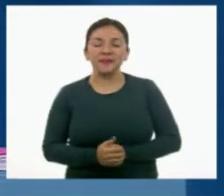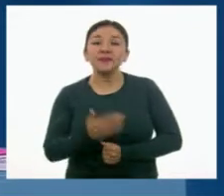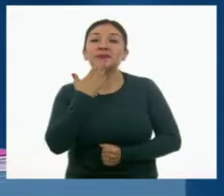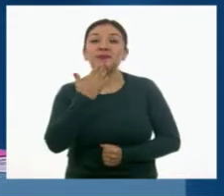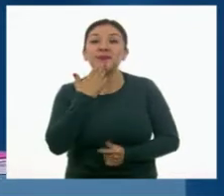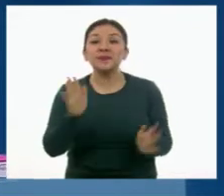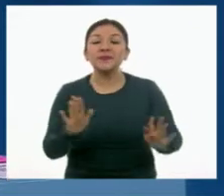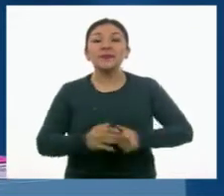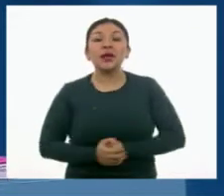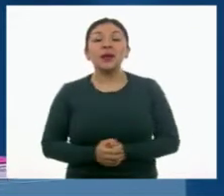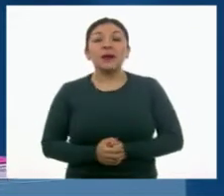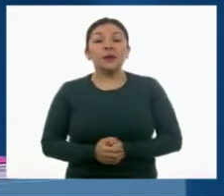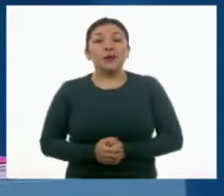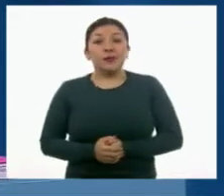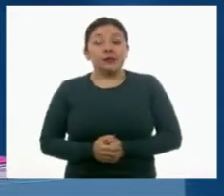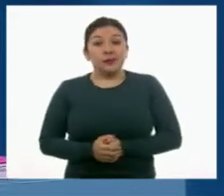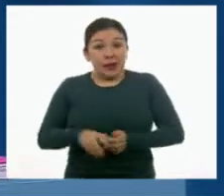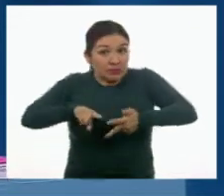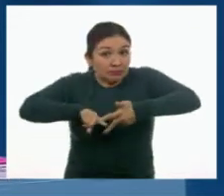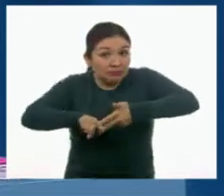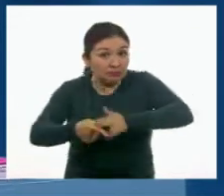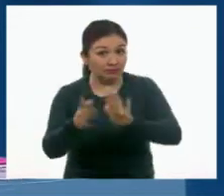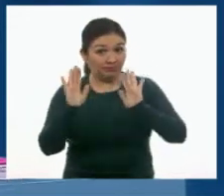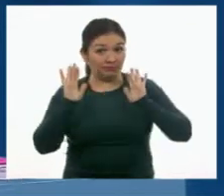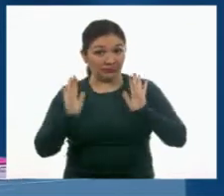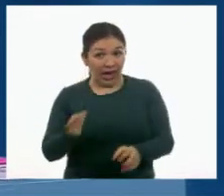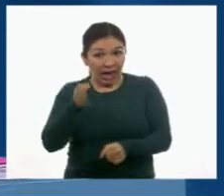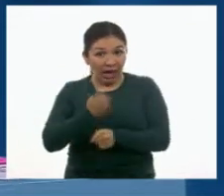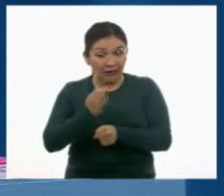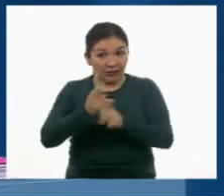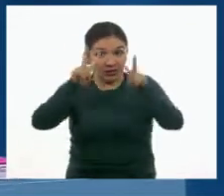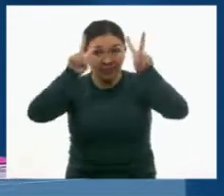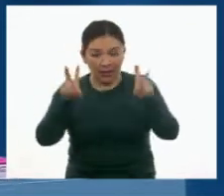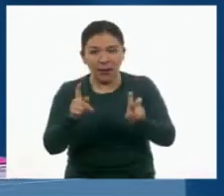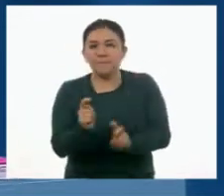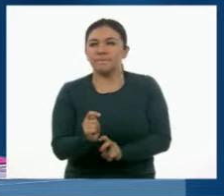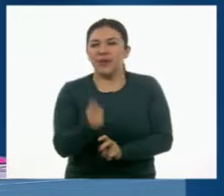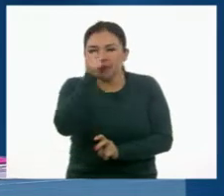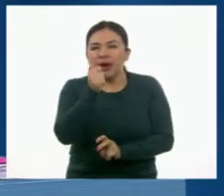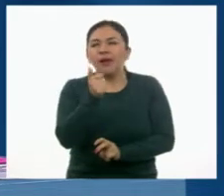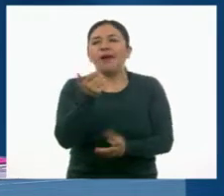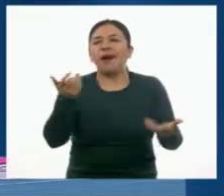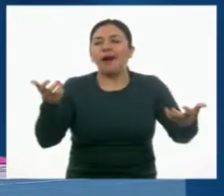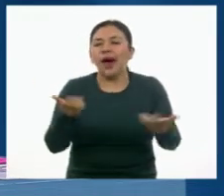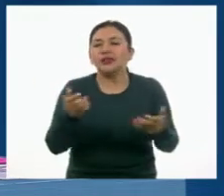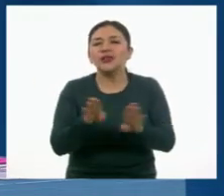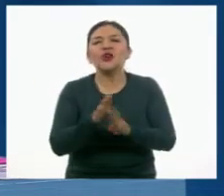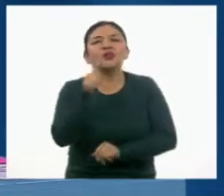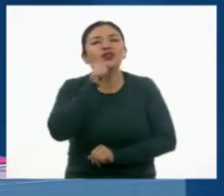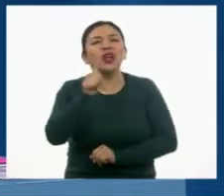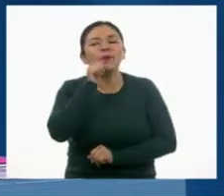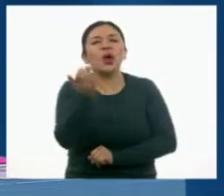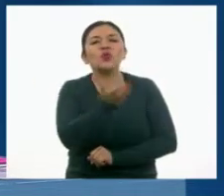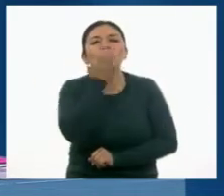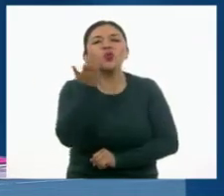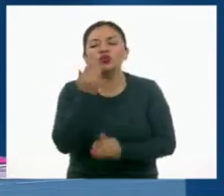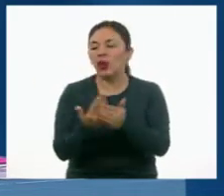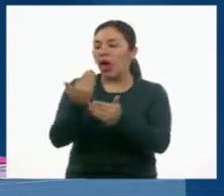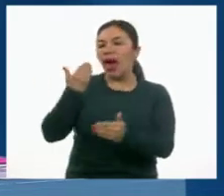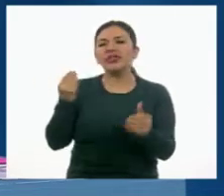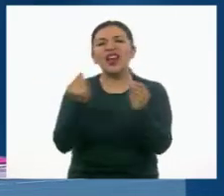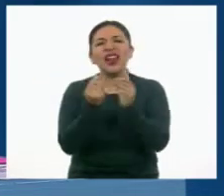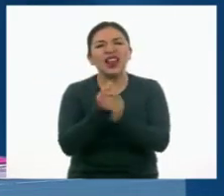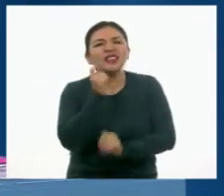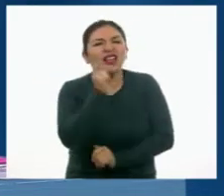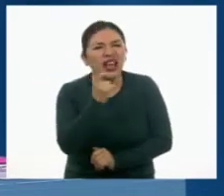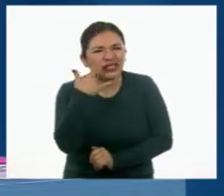María. Pues mira, antes de arrancar ya propiamente con el tema, vamos a hacer nuestro acostumbrado repaso de la sesión anterior, porque